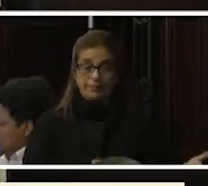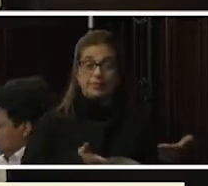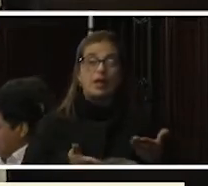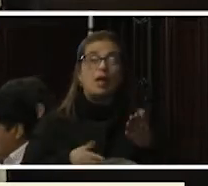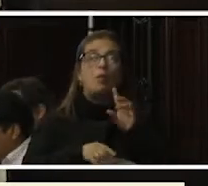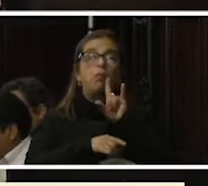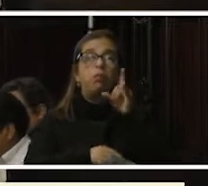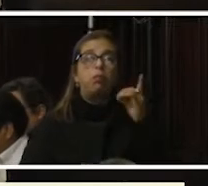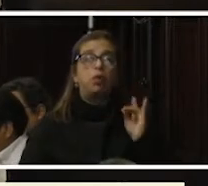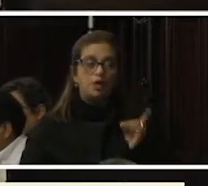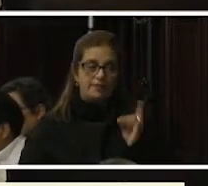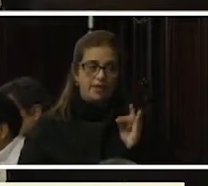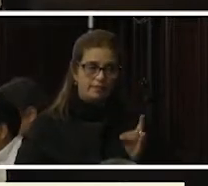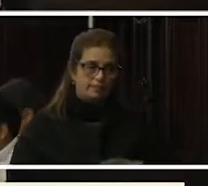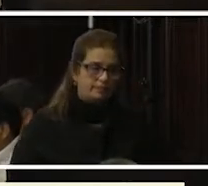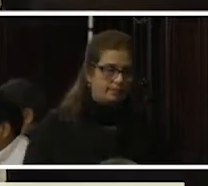Bolivia.